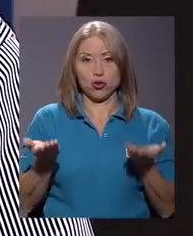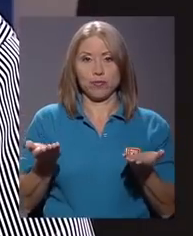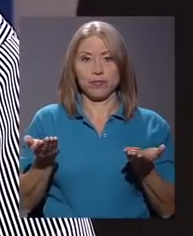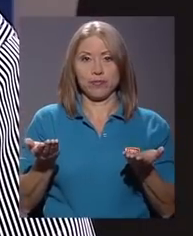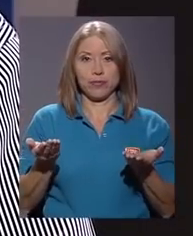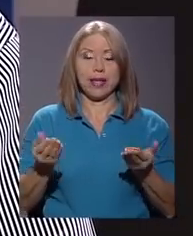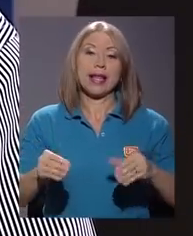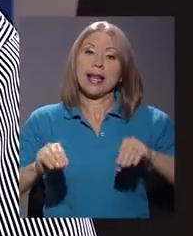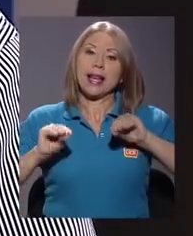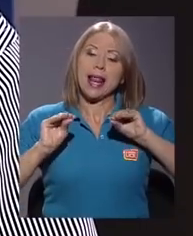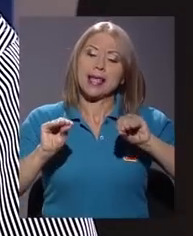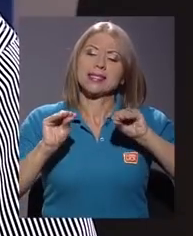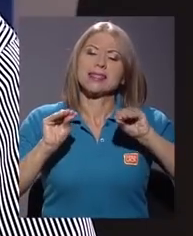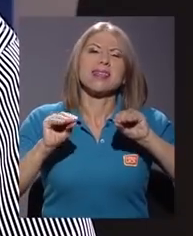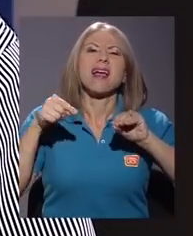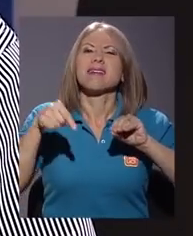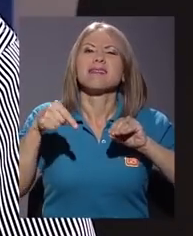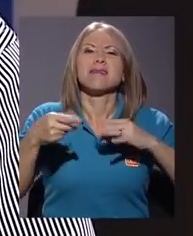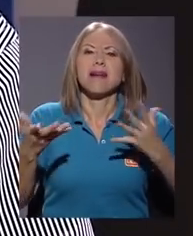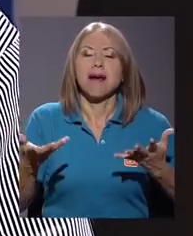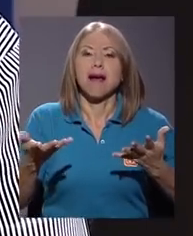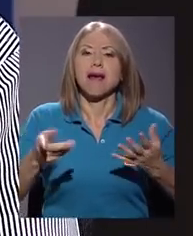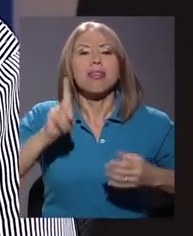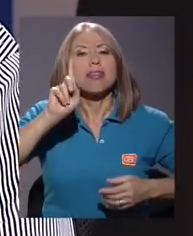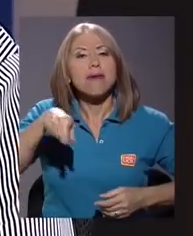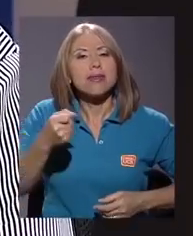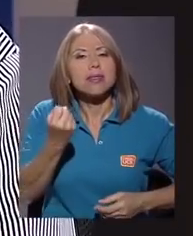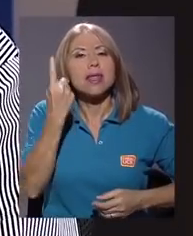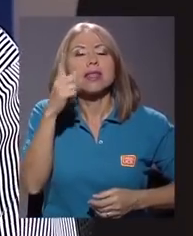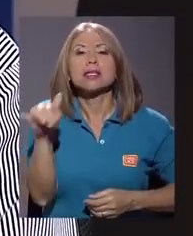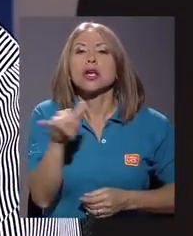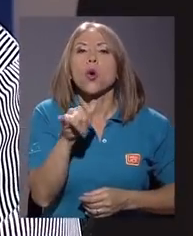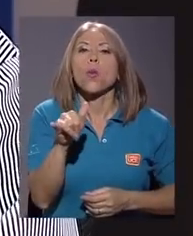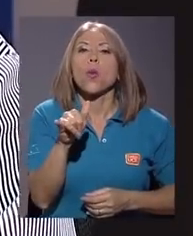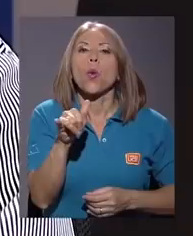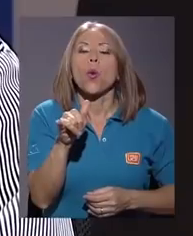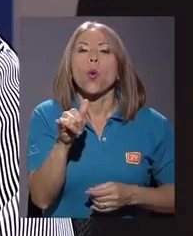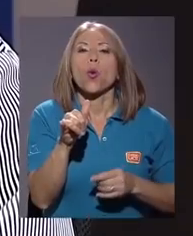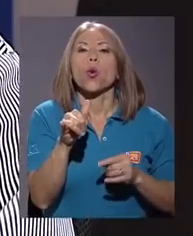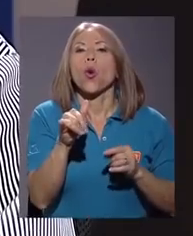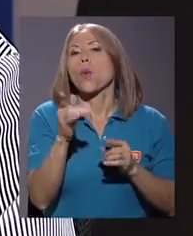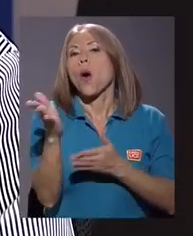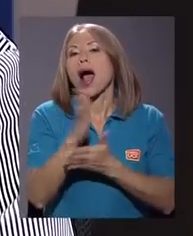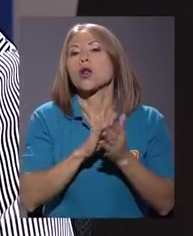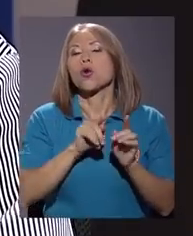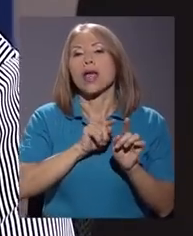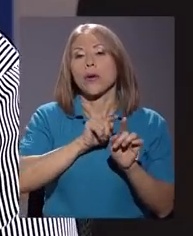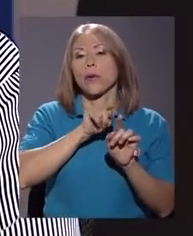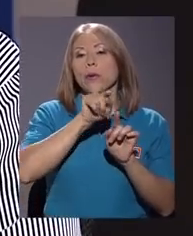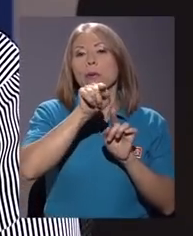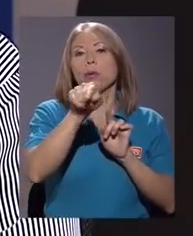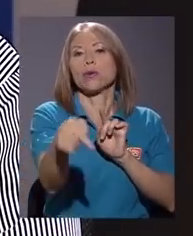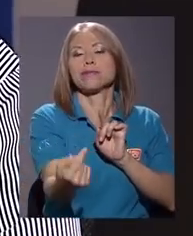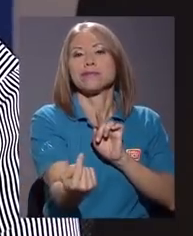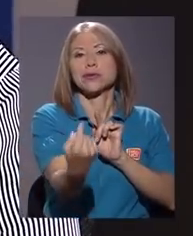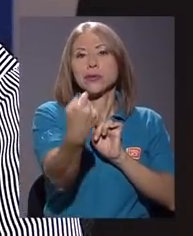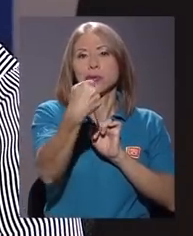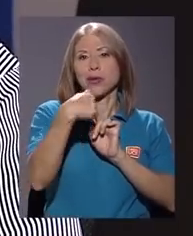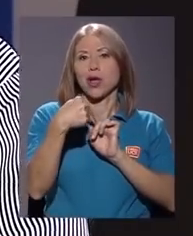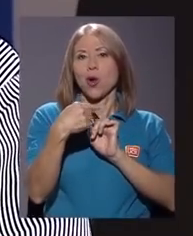profesor se tiene que entender como como una vida de dos sentidos verdad uno no puede